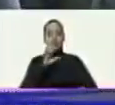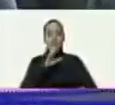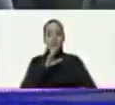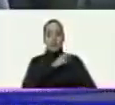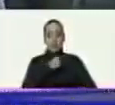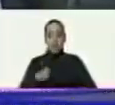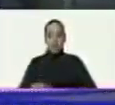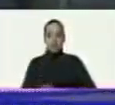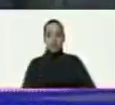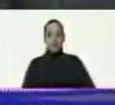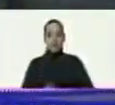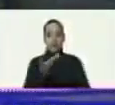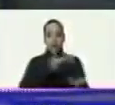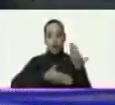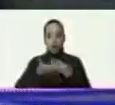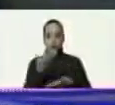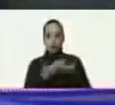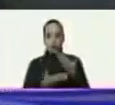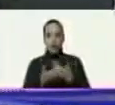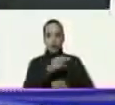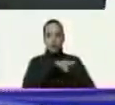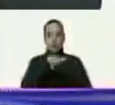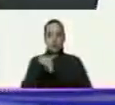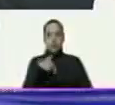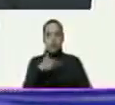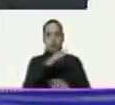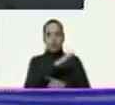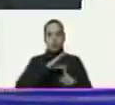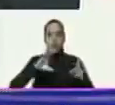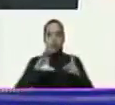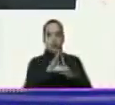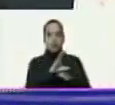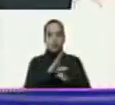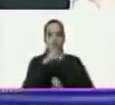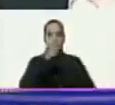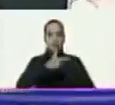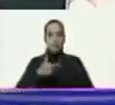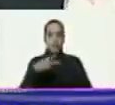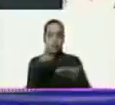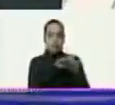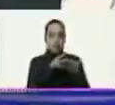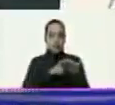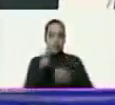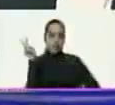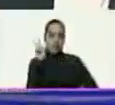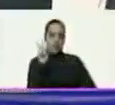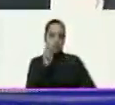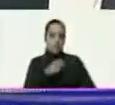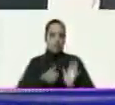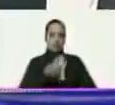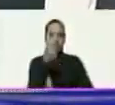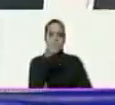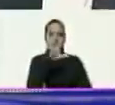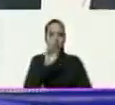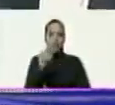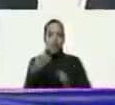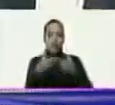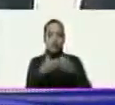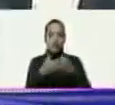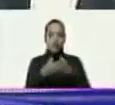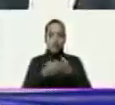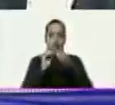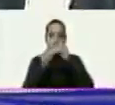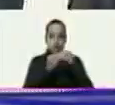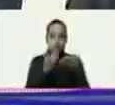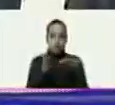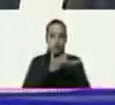Para compartir nuestra cultura literaria con los lectores venezolanos, más de 50 editoriales chinas presentes